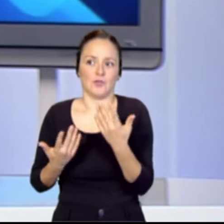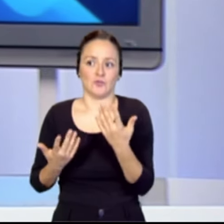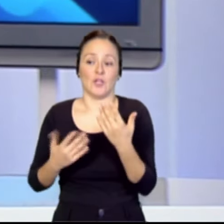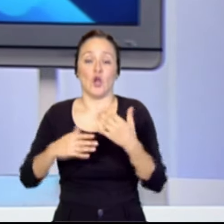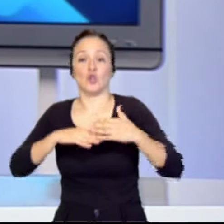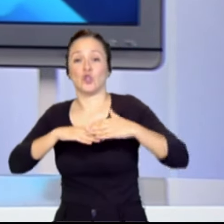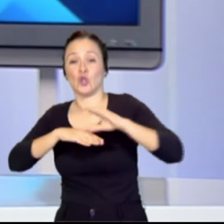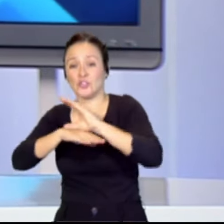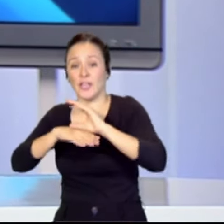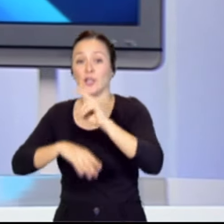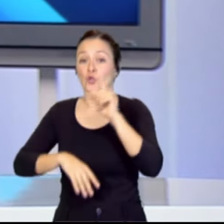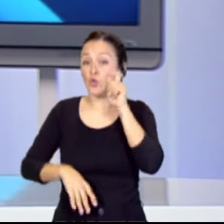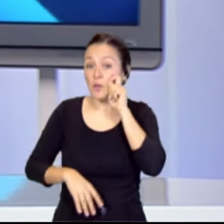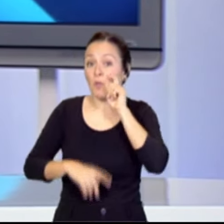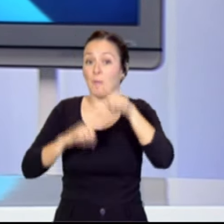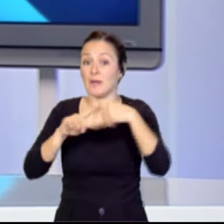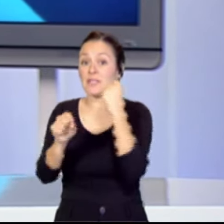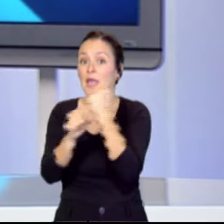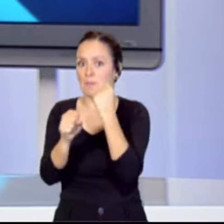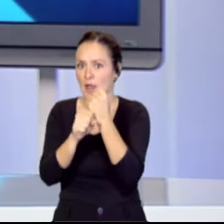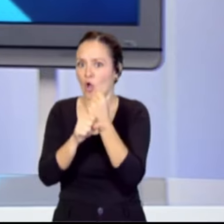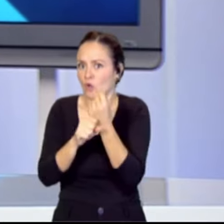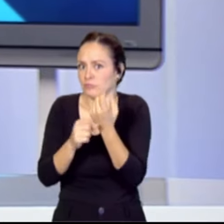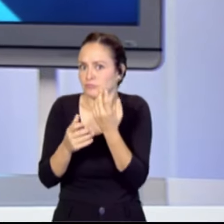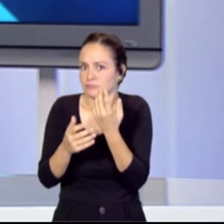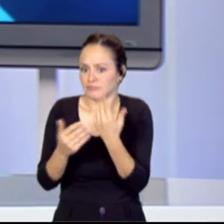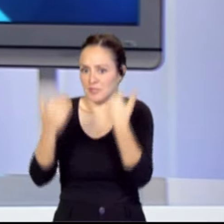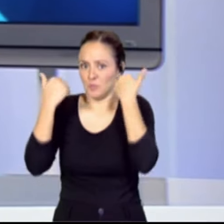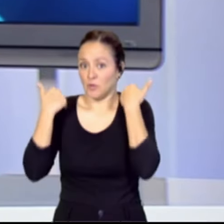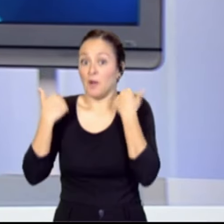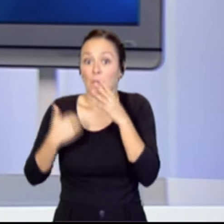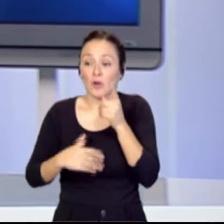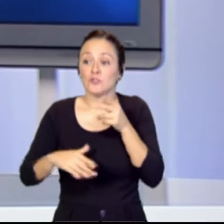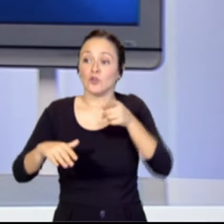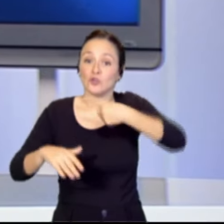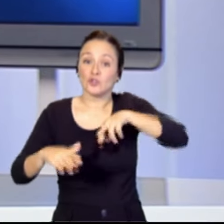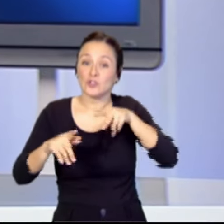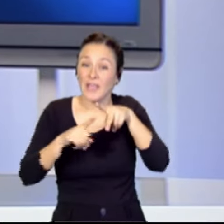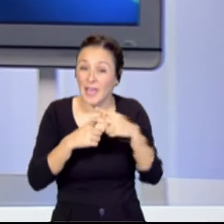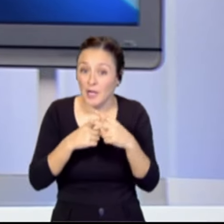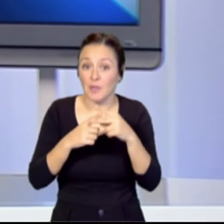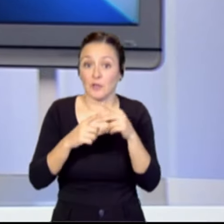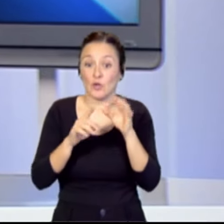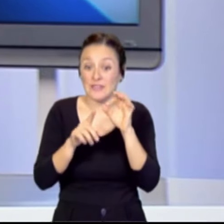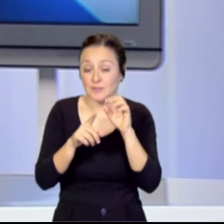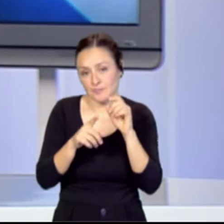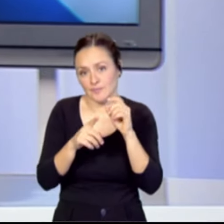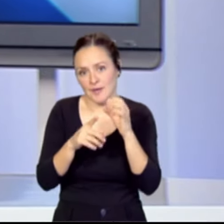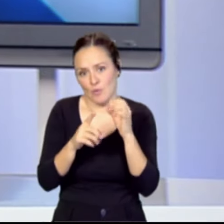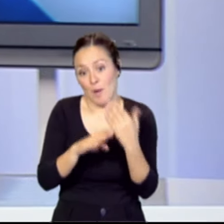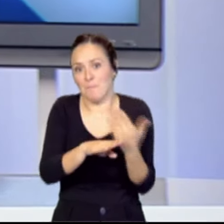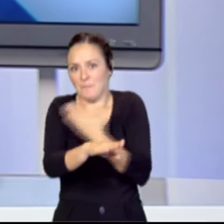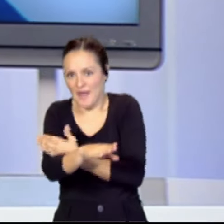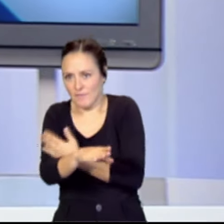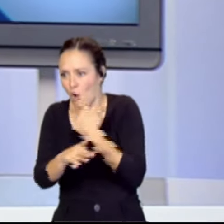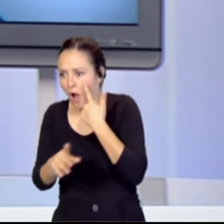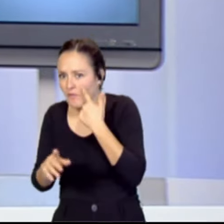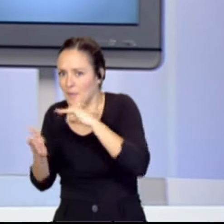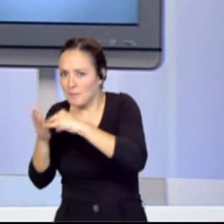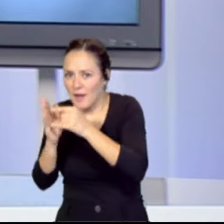para eso tenemos muchas herramientas eh planificamos con carácter previo la actividad programada y planificada Y tenemos